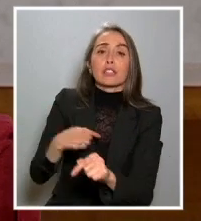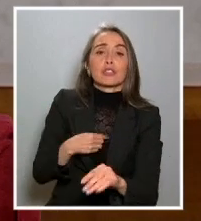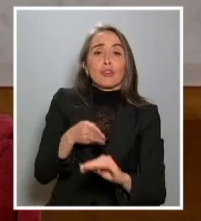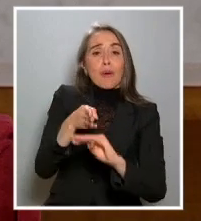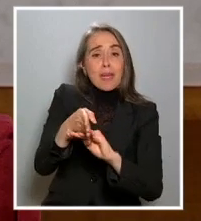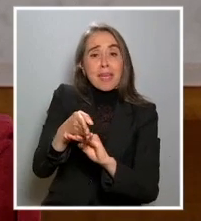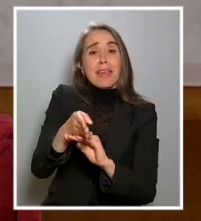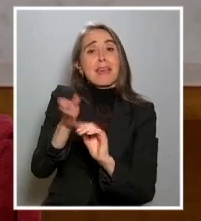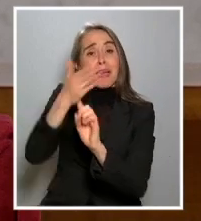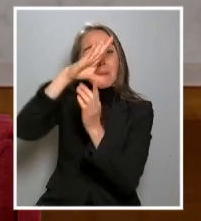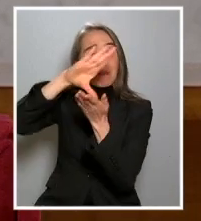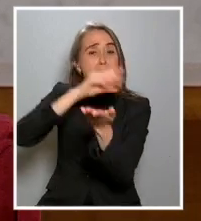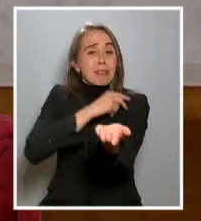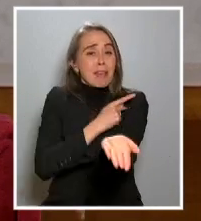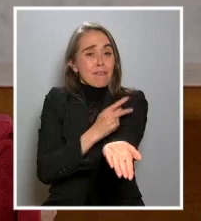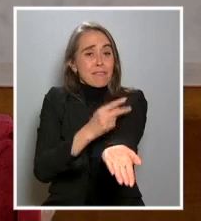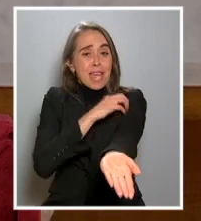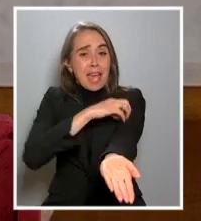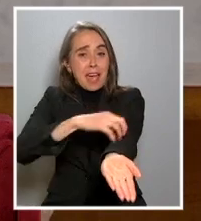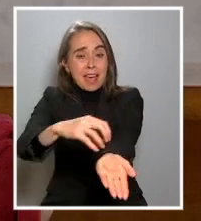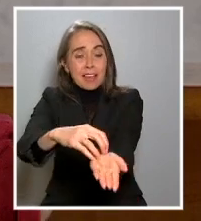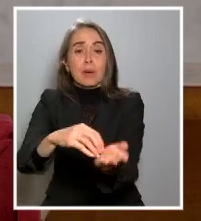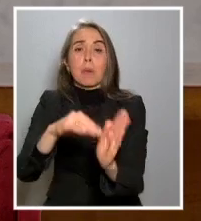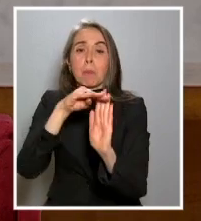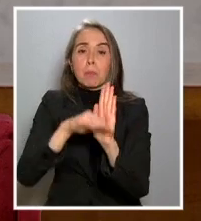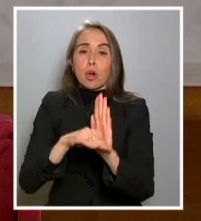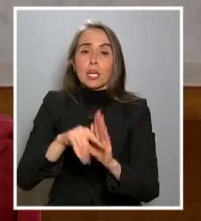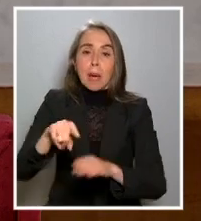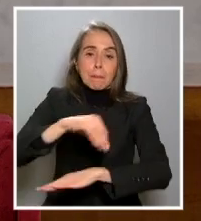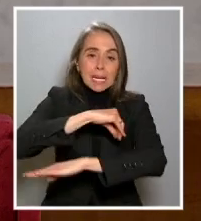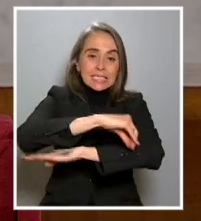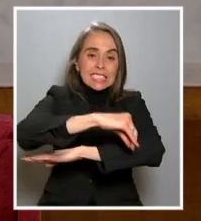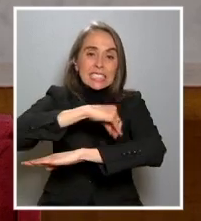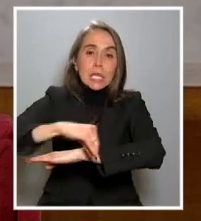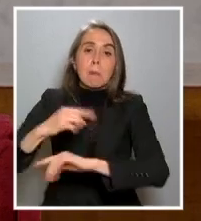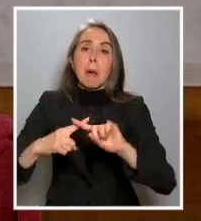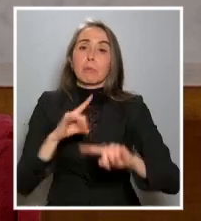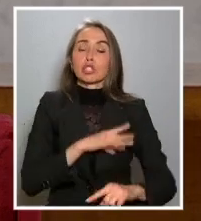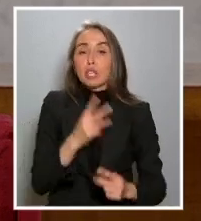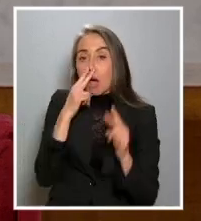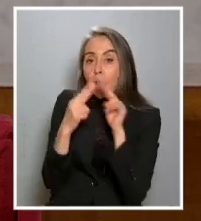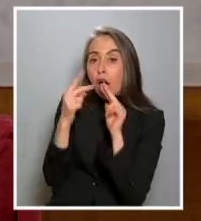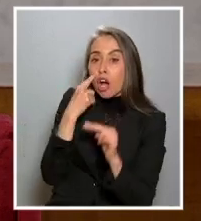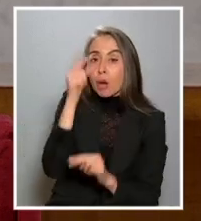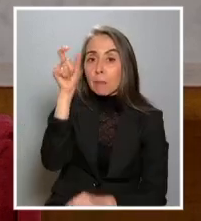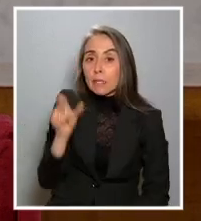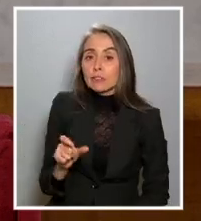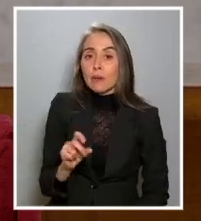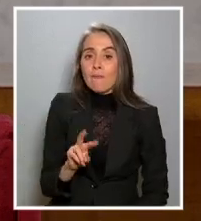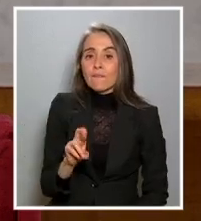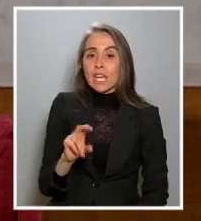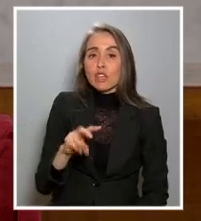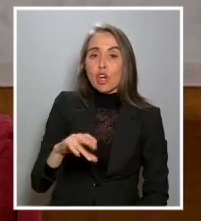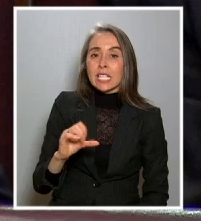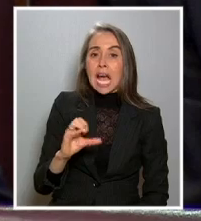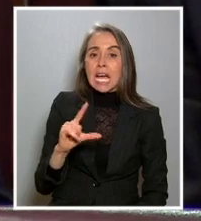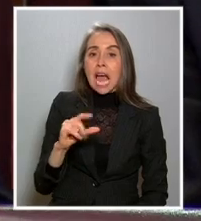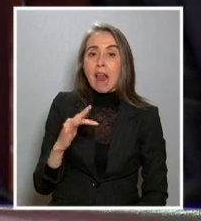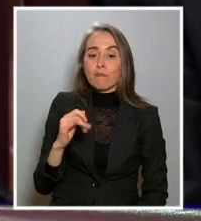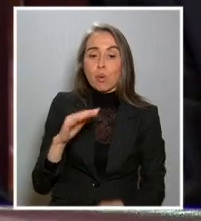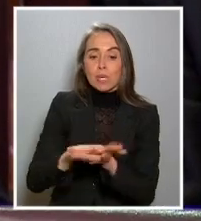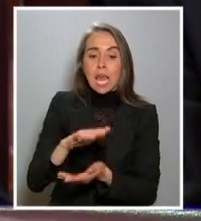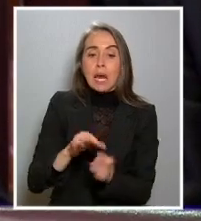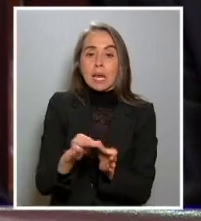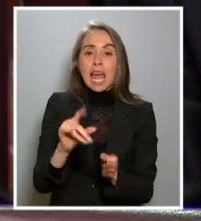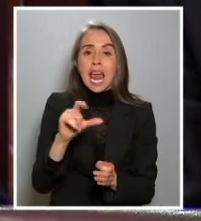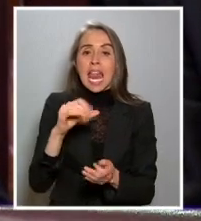patria, en el marco de la extensión del programa Siembra por Chile, he conocido a personas como Verónica Calfullán, de Lanco, que luchan